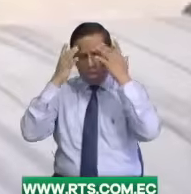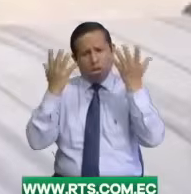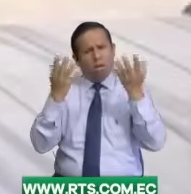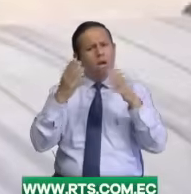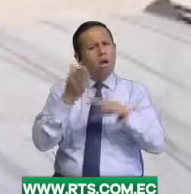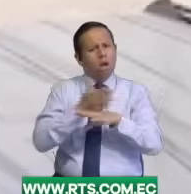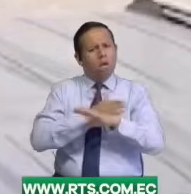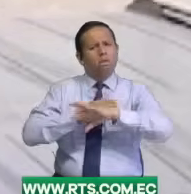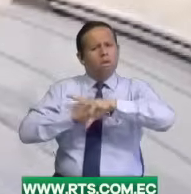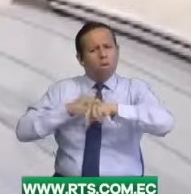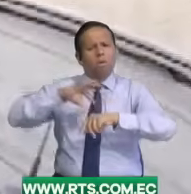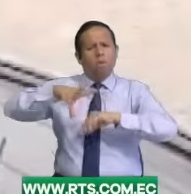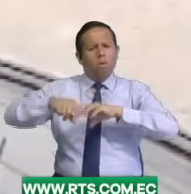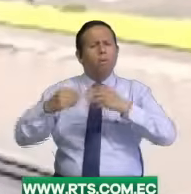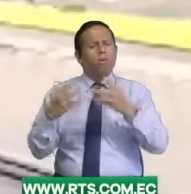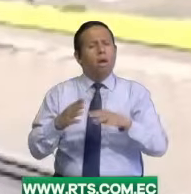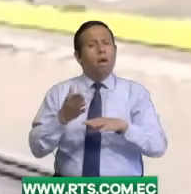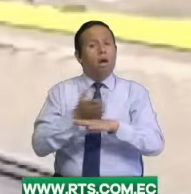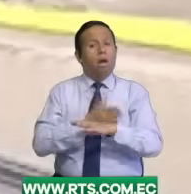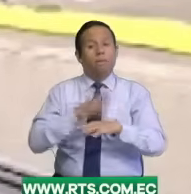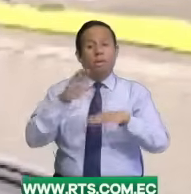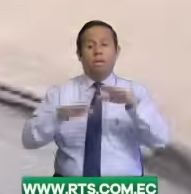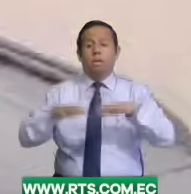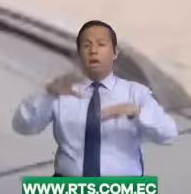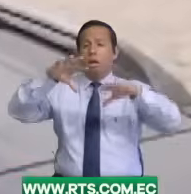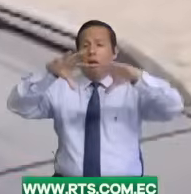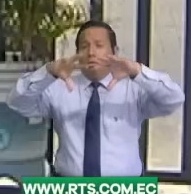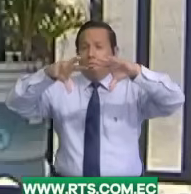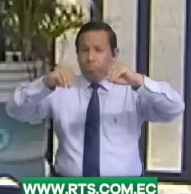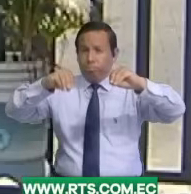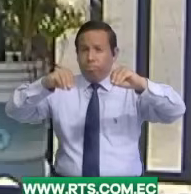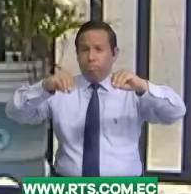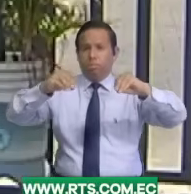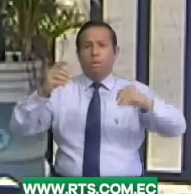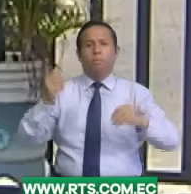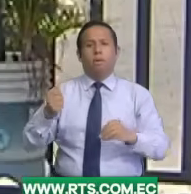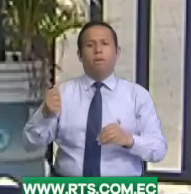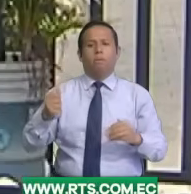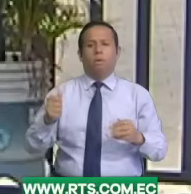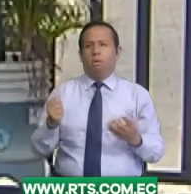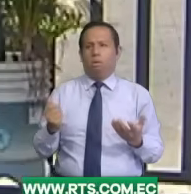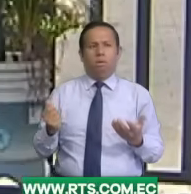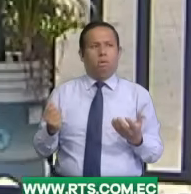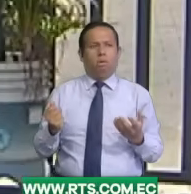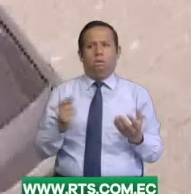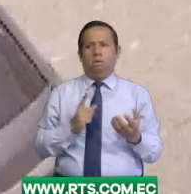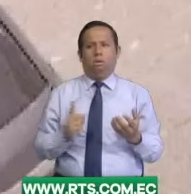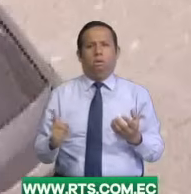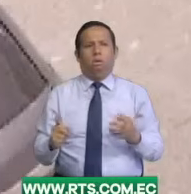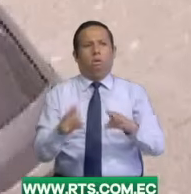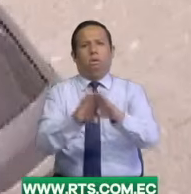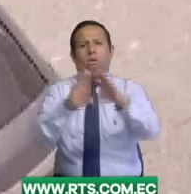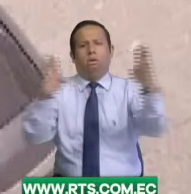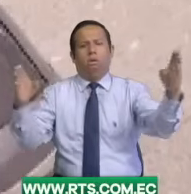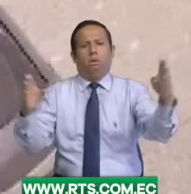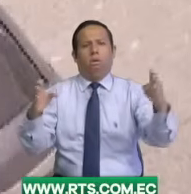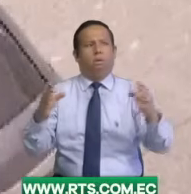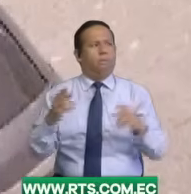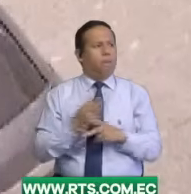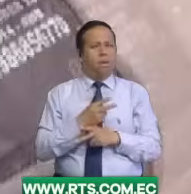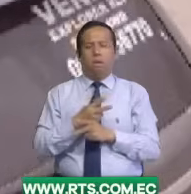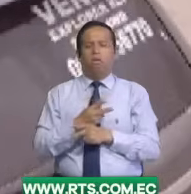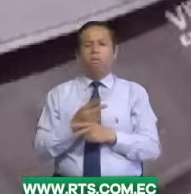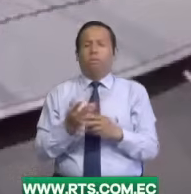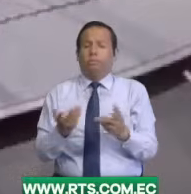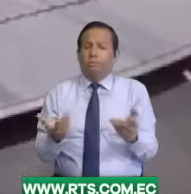ocasiones. Incluso cuando se va la luz, deben bajarse a abrir la puerta manualmente, por lo que se sienten expuestos. Porque ya es costumbre de este